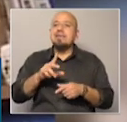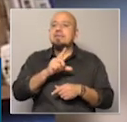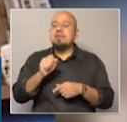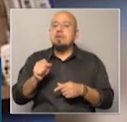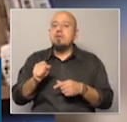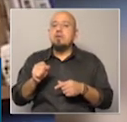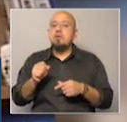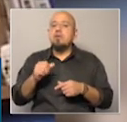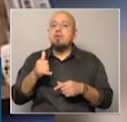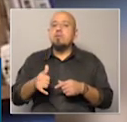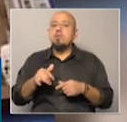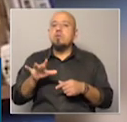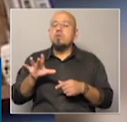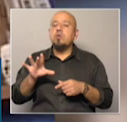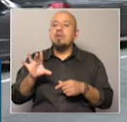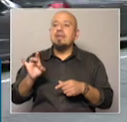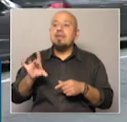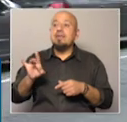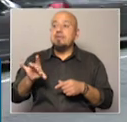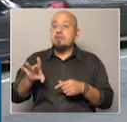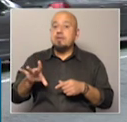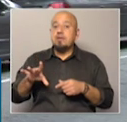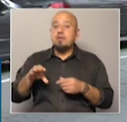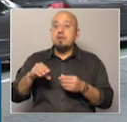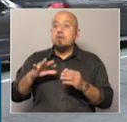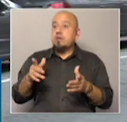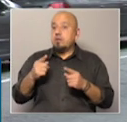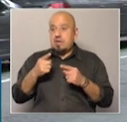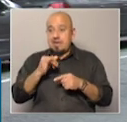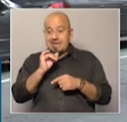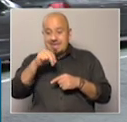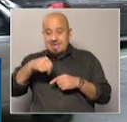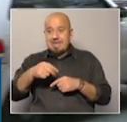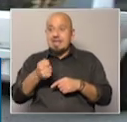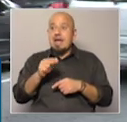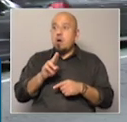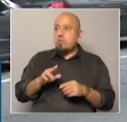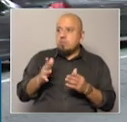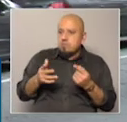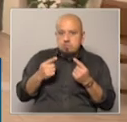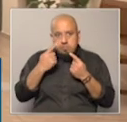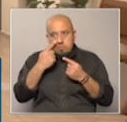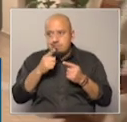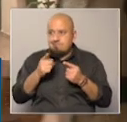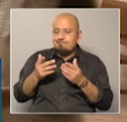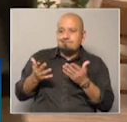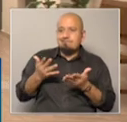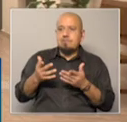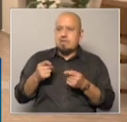estaríamos teniendo unas 15 que son sin la supervisión del INAU. ¿Esto se puede considerar de